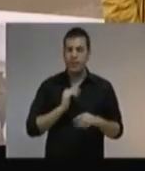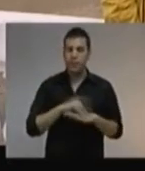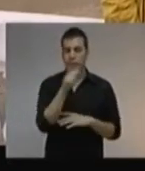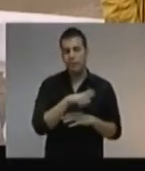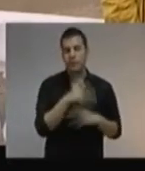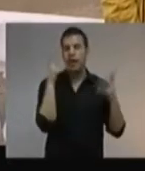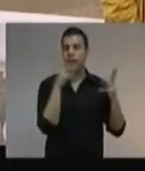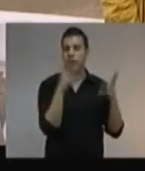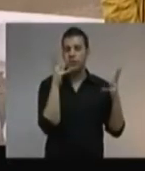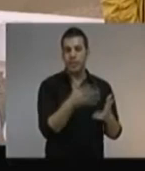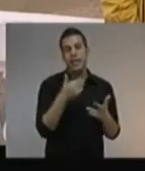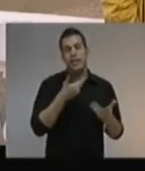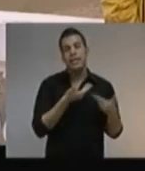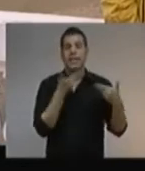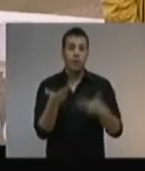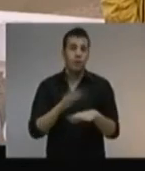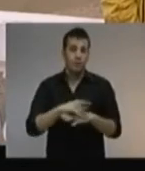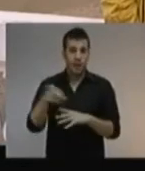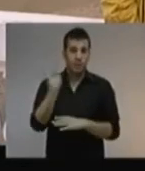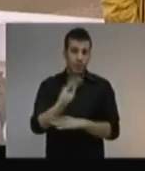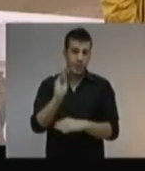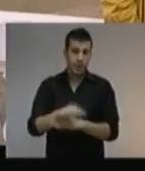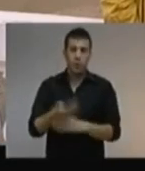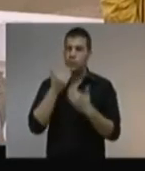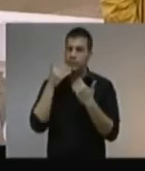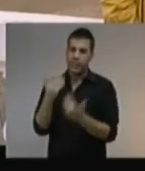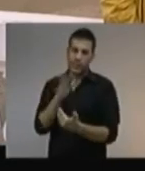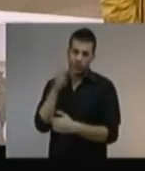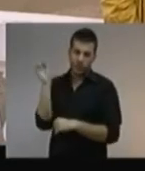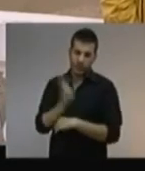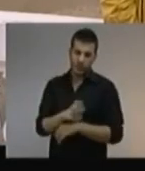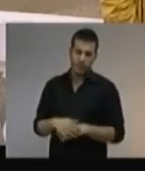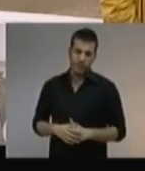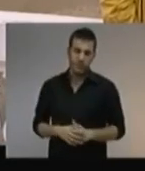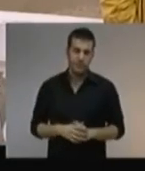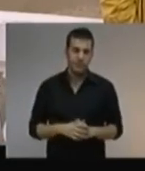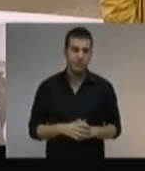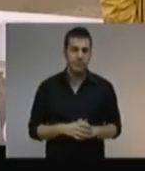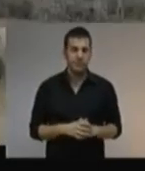la gente que ayude a protegerlo lo máximo posible. Muchas gracias por haber venido.